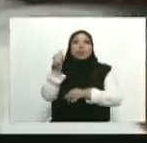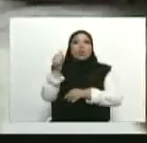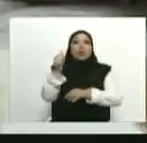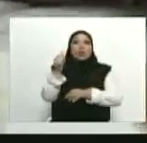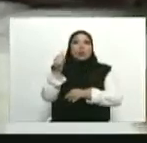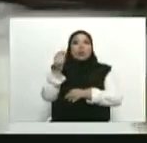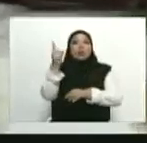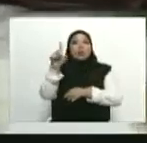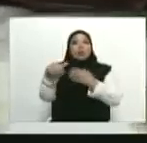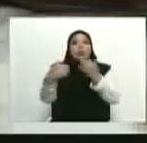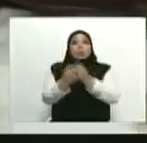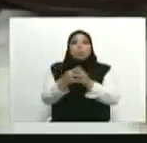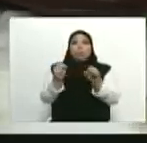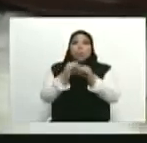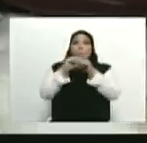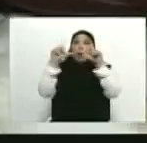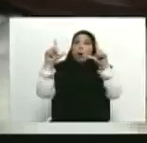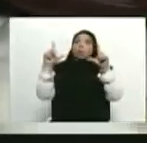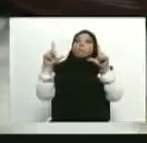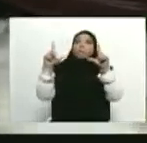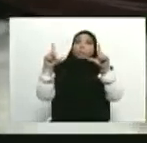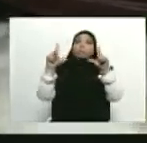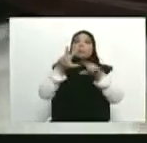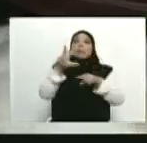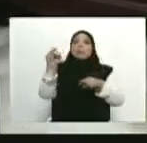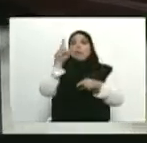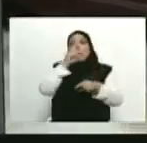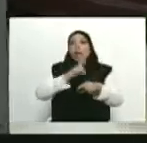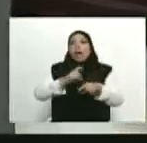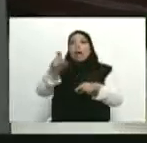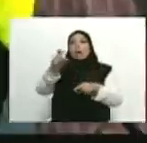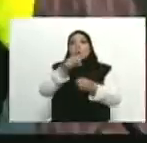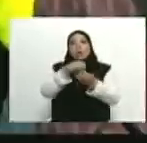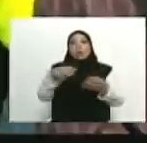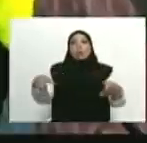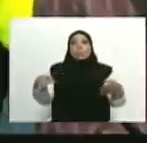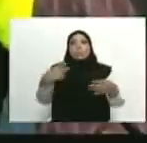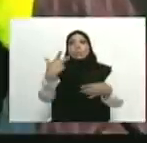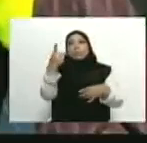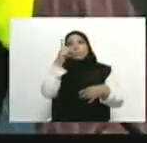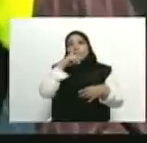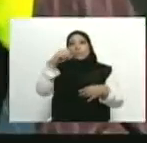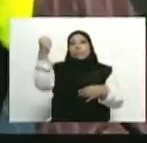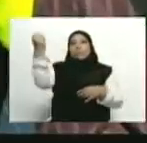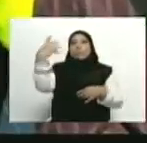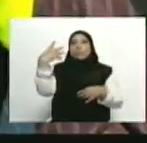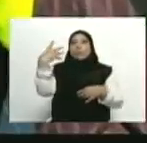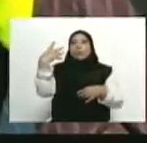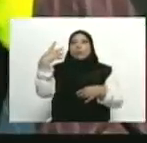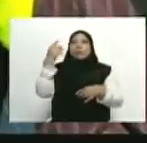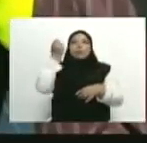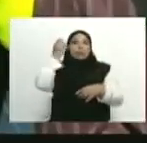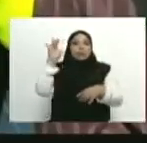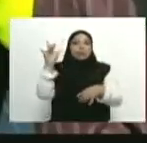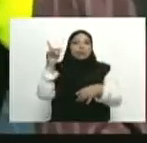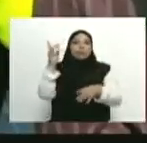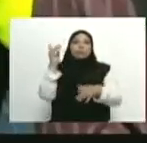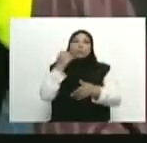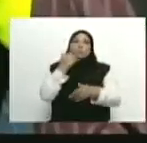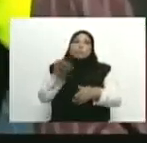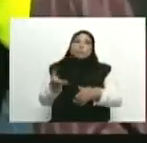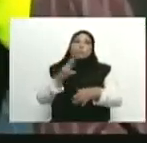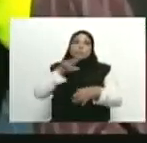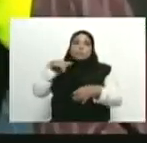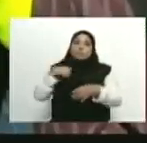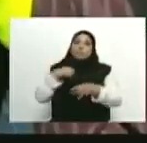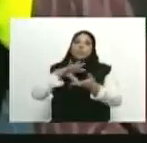Oye, y tremendo además, invento, ¿vale? Damos 3 años de garantía, es decir, si en esos 3 años esta luminaria por casualidad se llega a dañar,